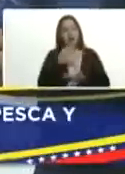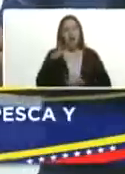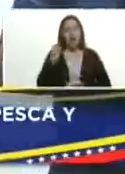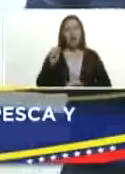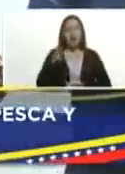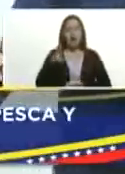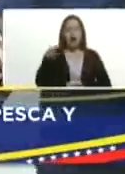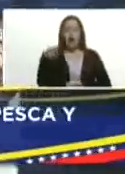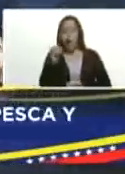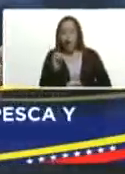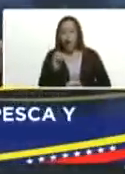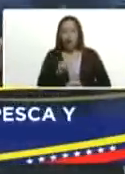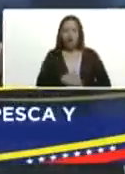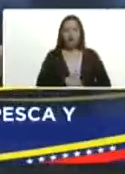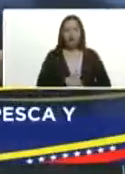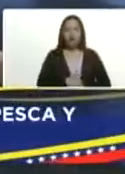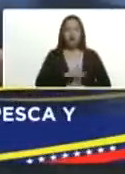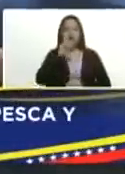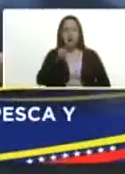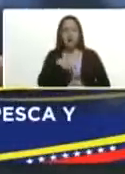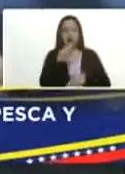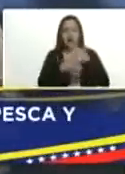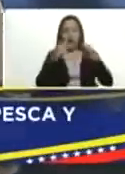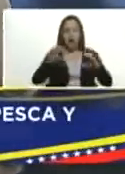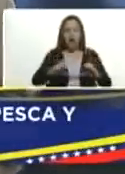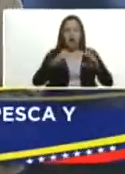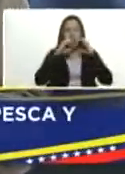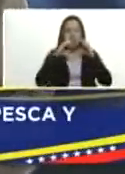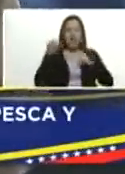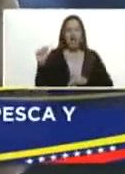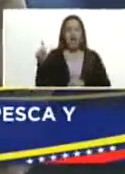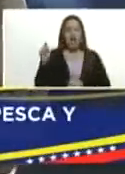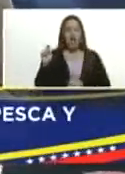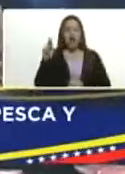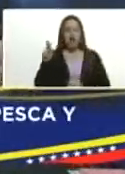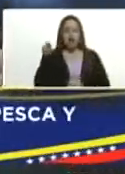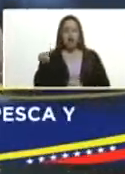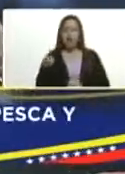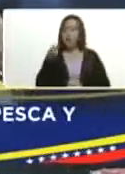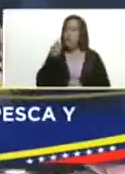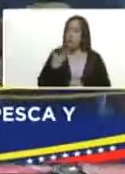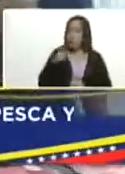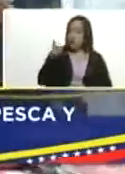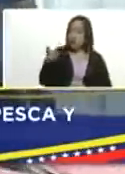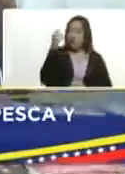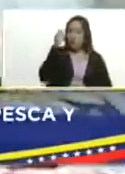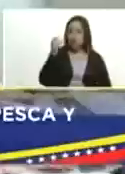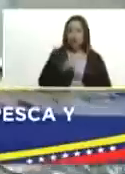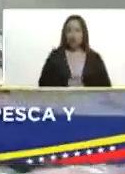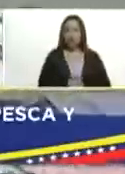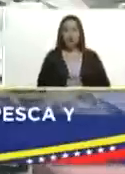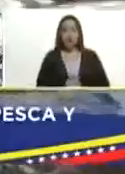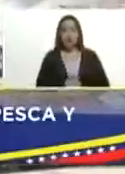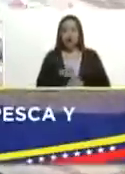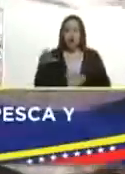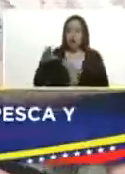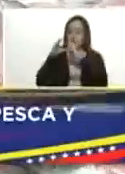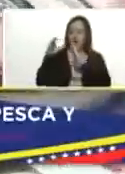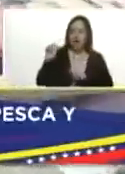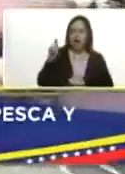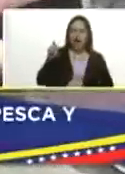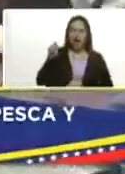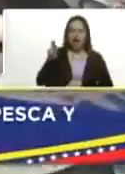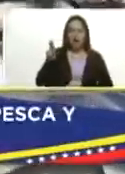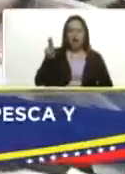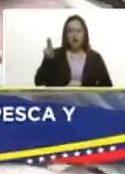entero. Hacemos hamburguesa de atún. Buenísimo. Sí. ¿Ah? Rueda de hamburguesa de atún, Silita, sí. La que te